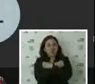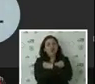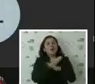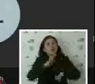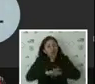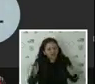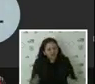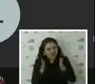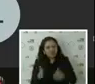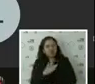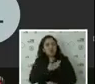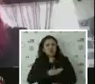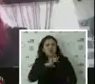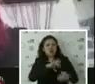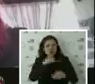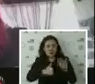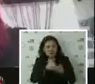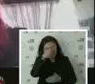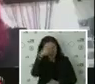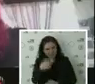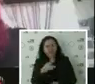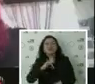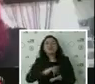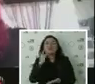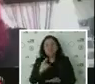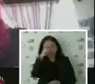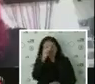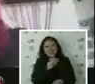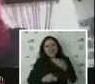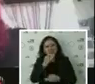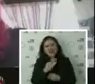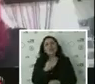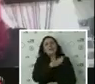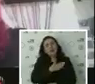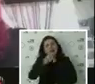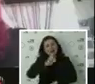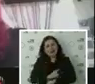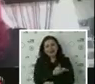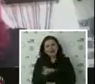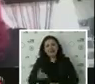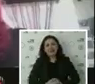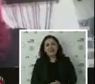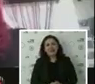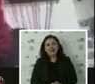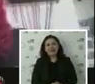cultivando la democracia en la Ciudad de México. Muchas gracias y muy buen día.